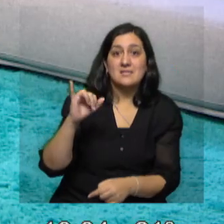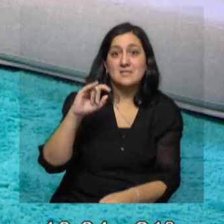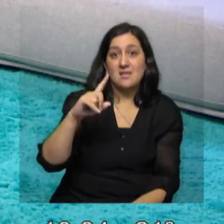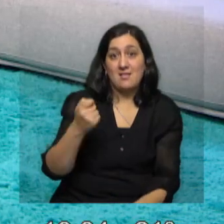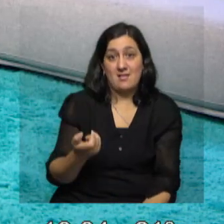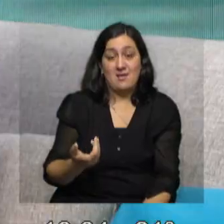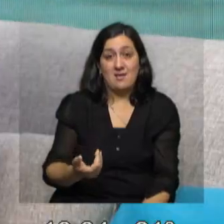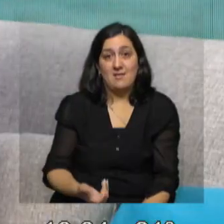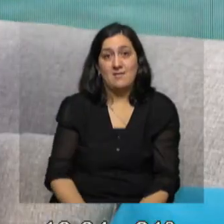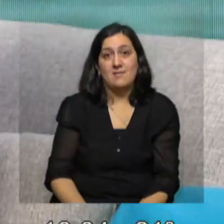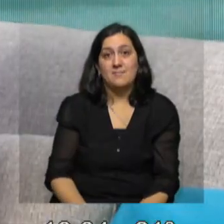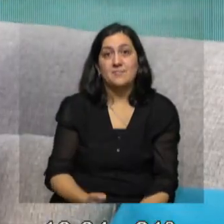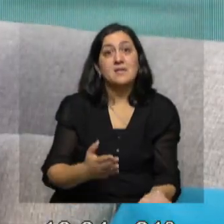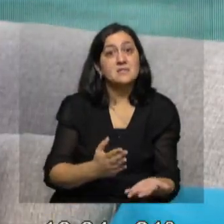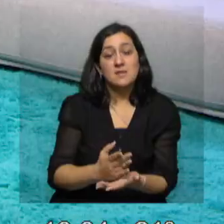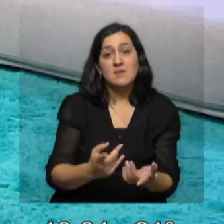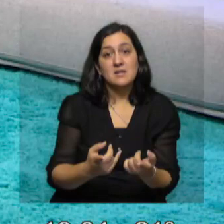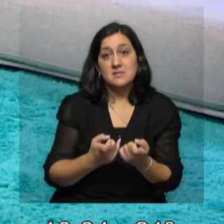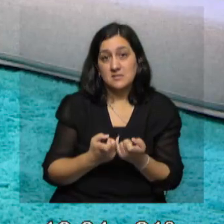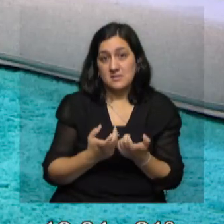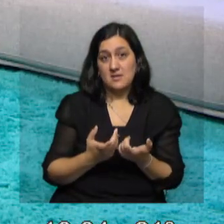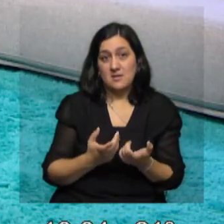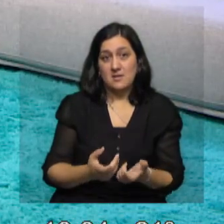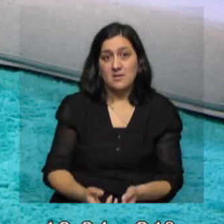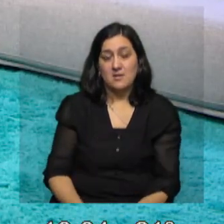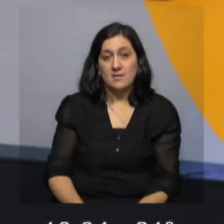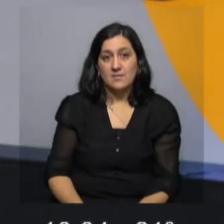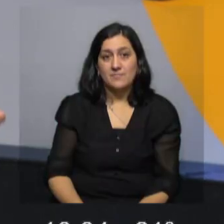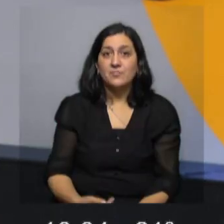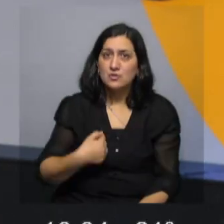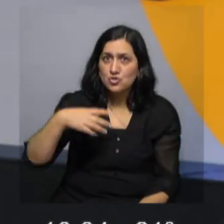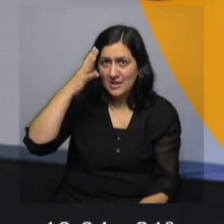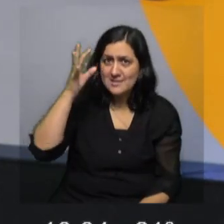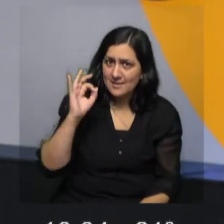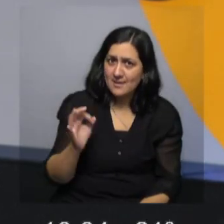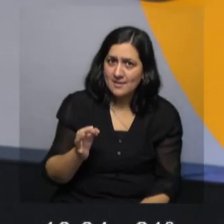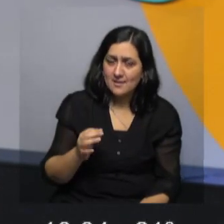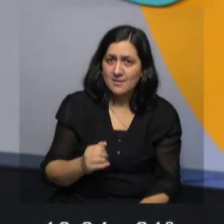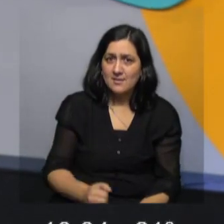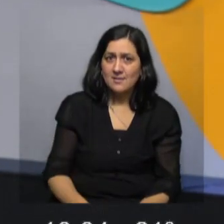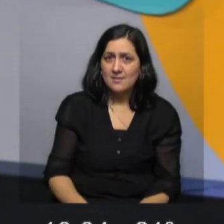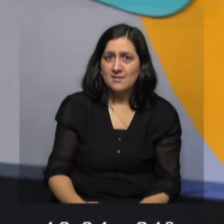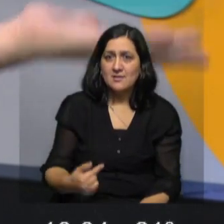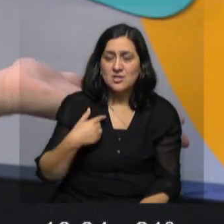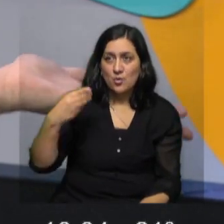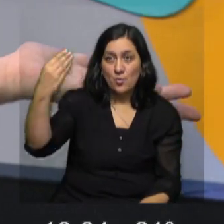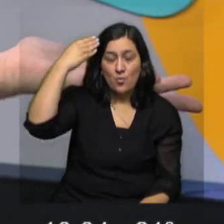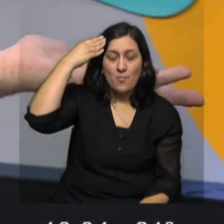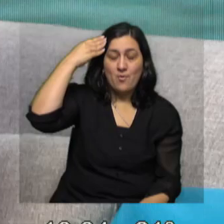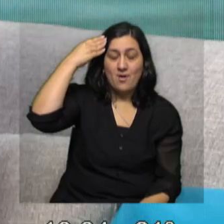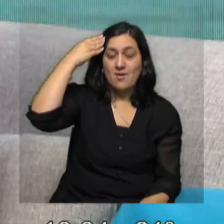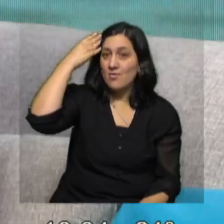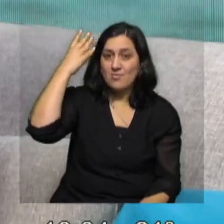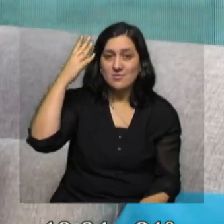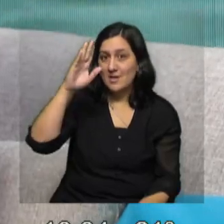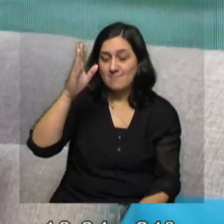poner. Siempre te tenés que poner. Claro. No, siempre te tenés que poner. Siempre te tenés que poner. No, ya lo sé, por eso te digo, pero yo ya, uno como que ya lo tiene incorporado. El tema